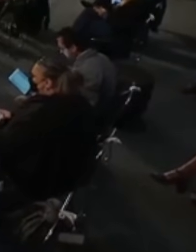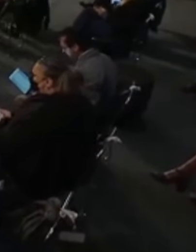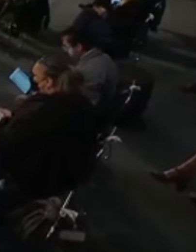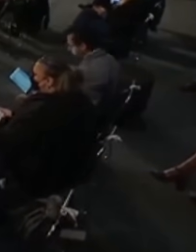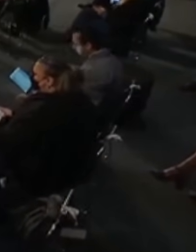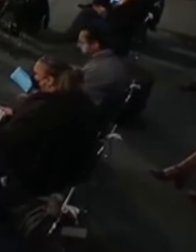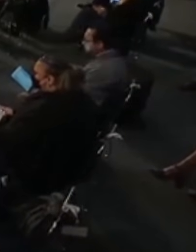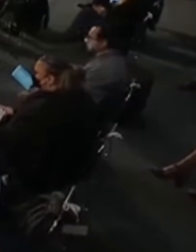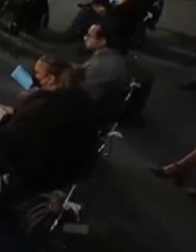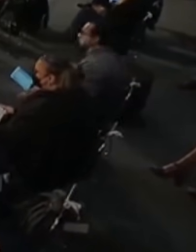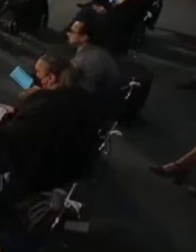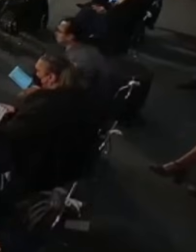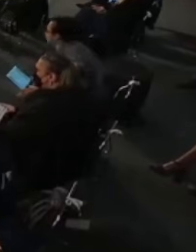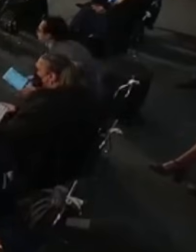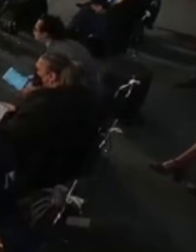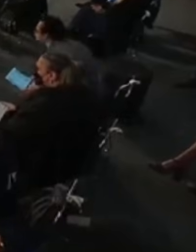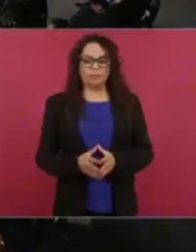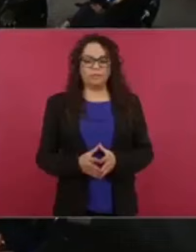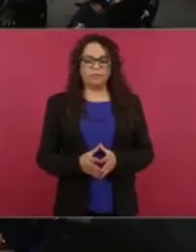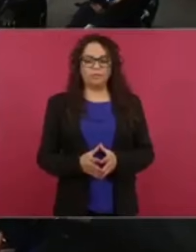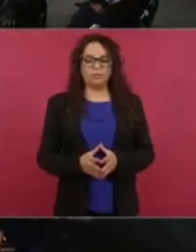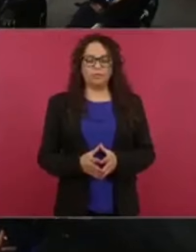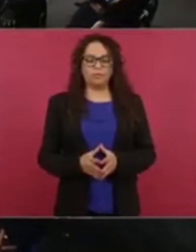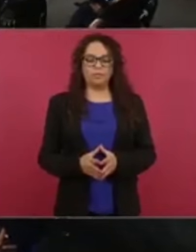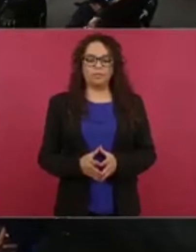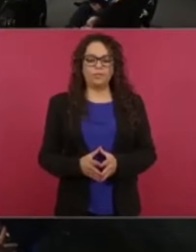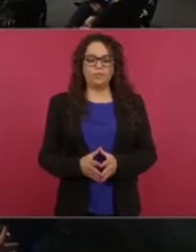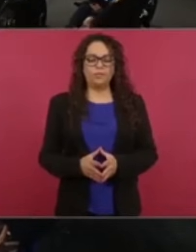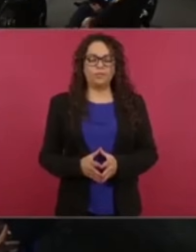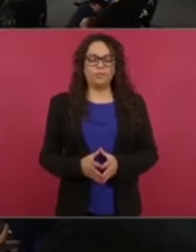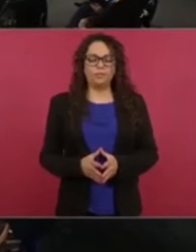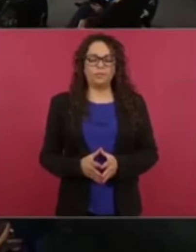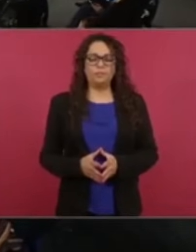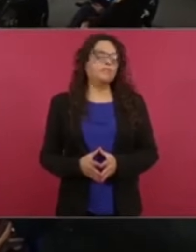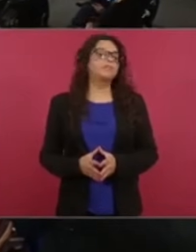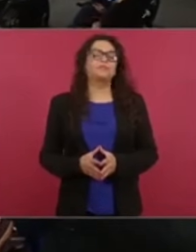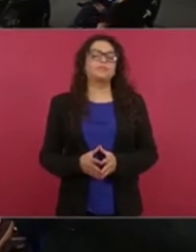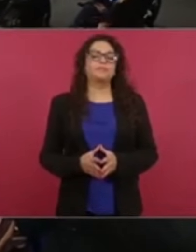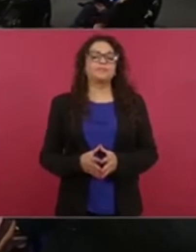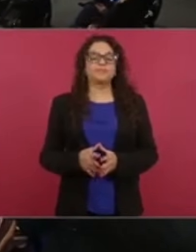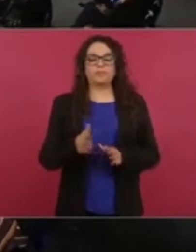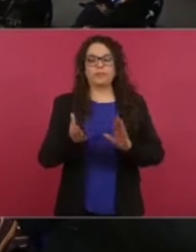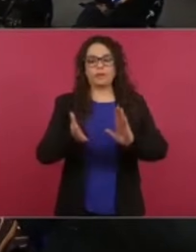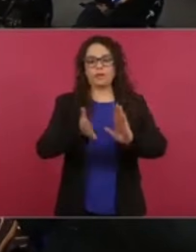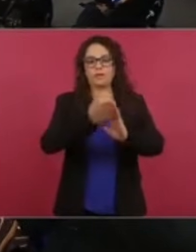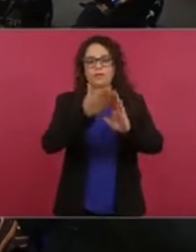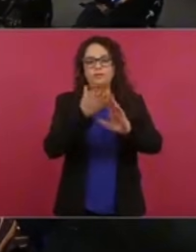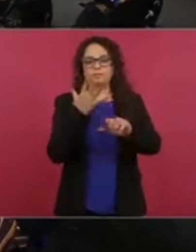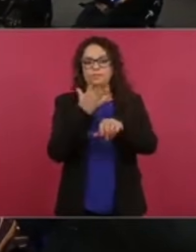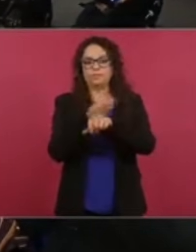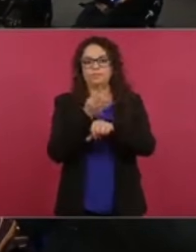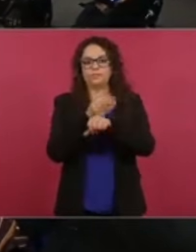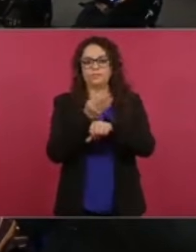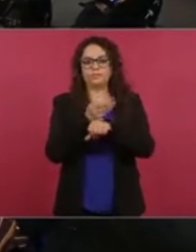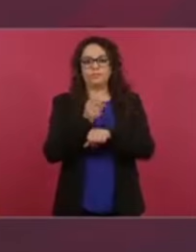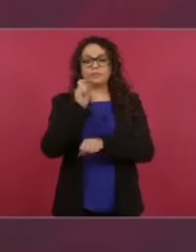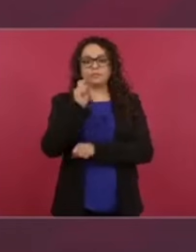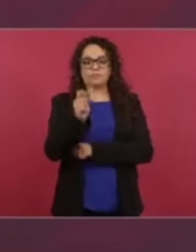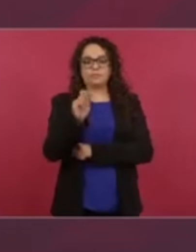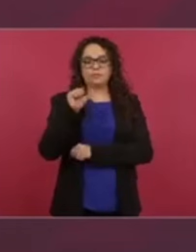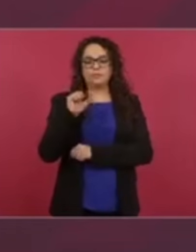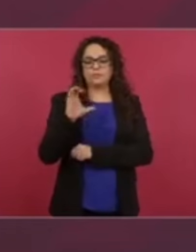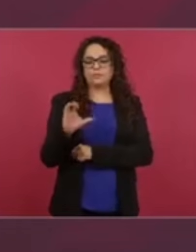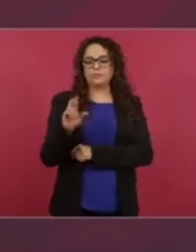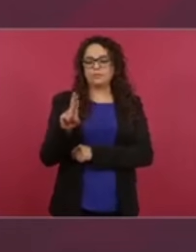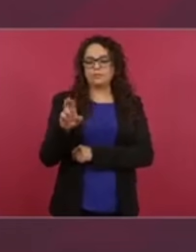pueblos Yaquis un acueducto porque no tenían agua